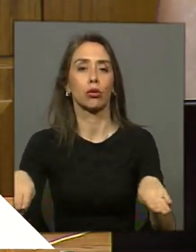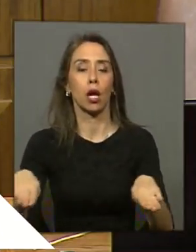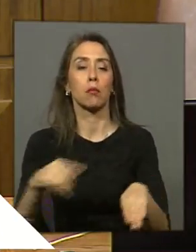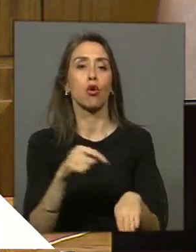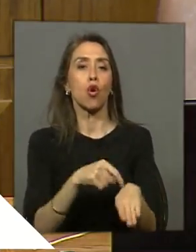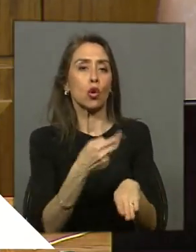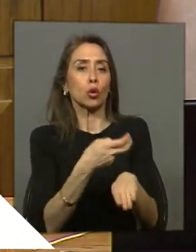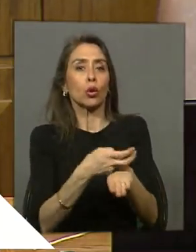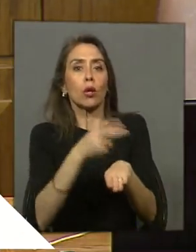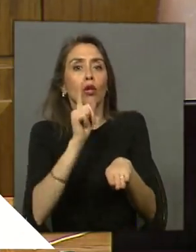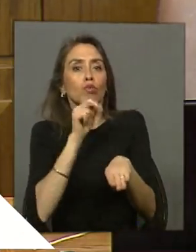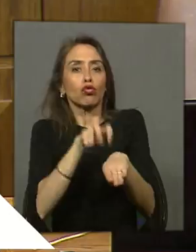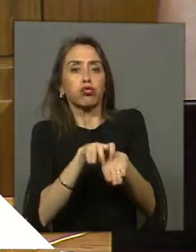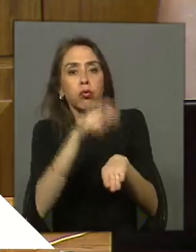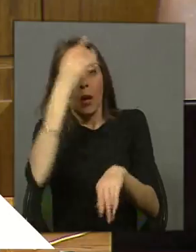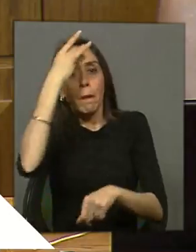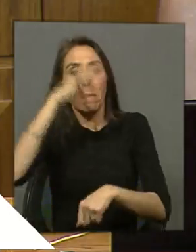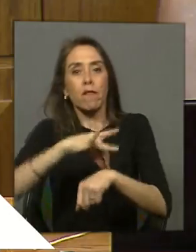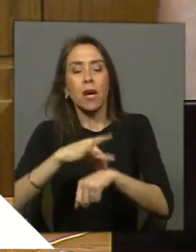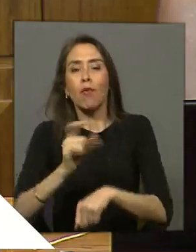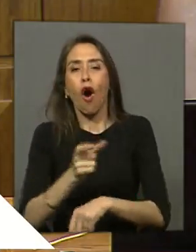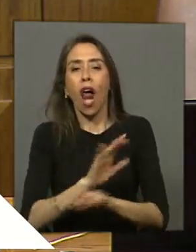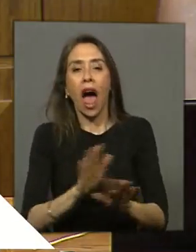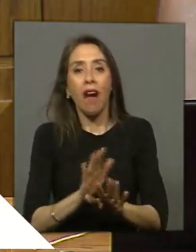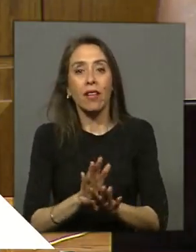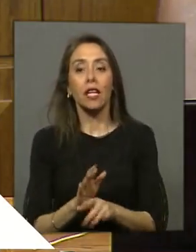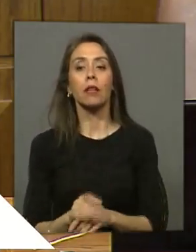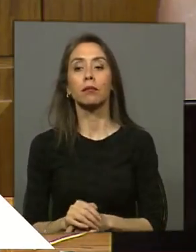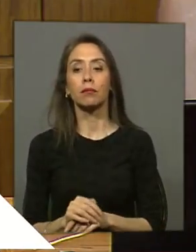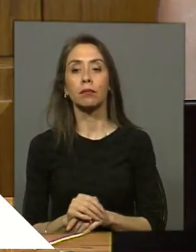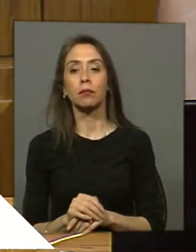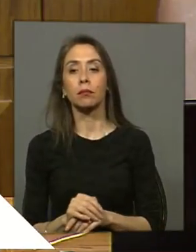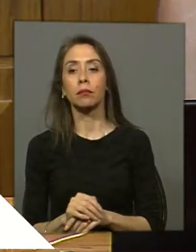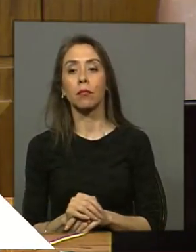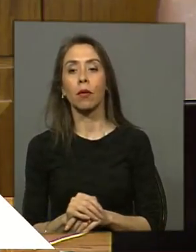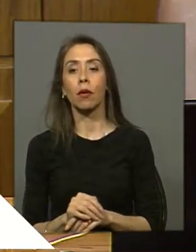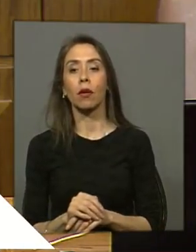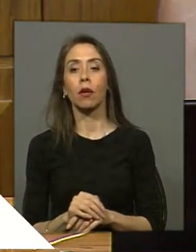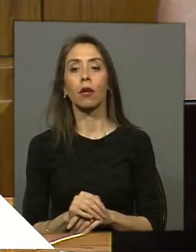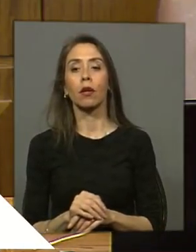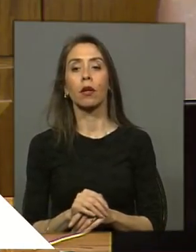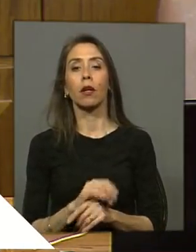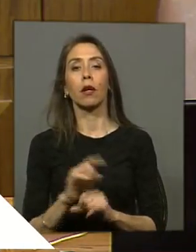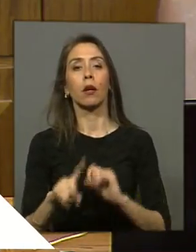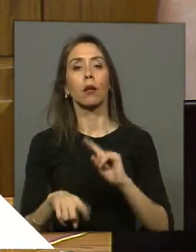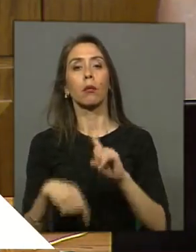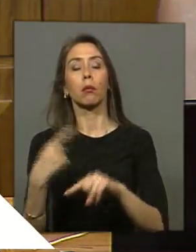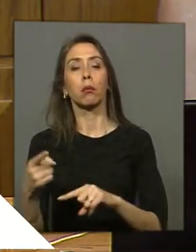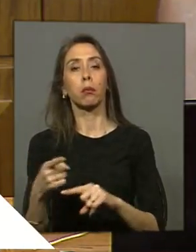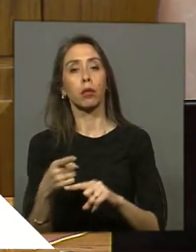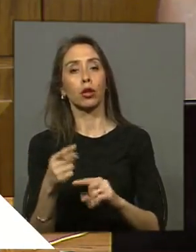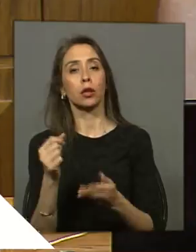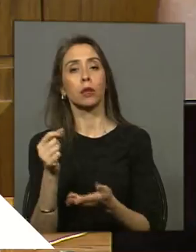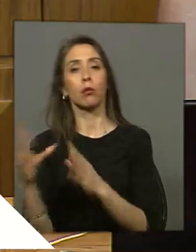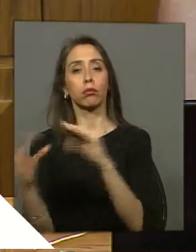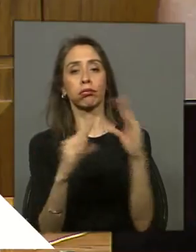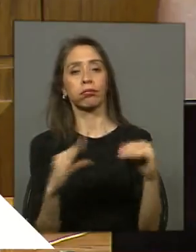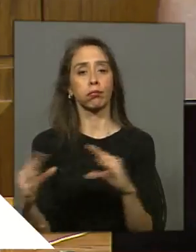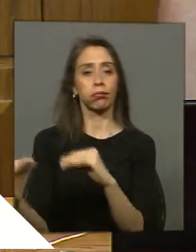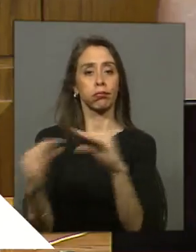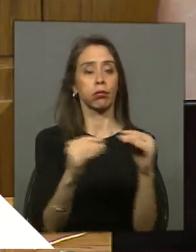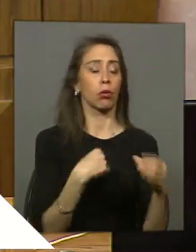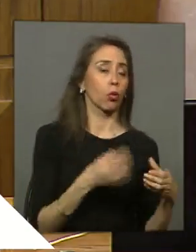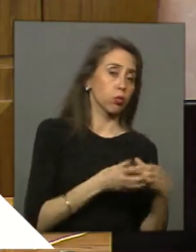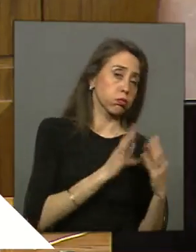paciente crítico. Voy a resolver en el trámite siguiente de la conversación con las respectivas